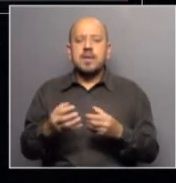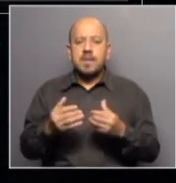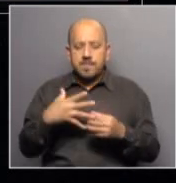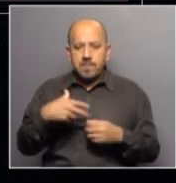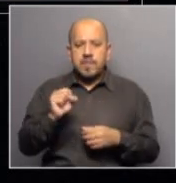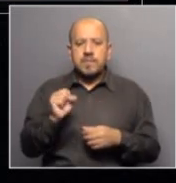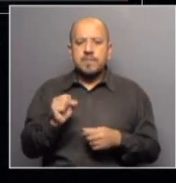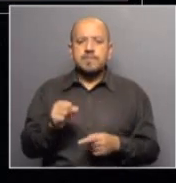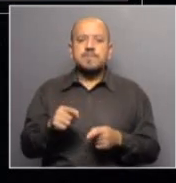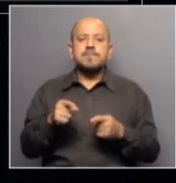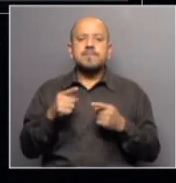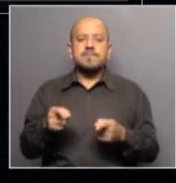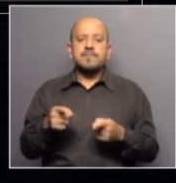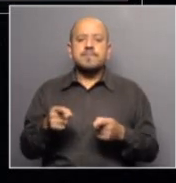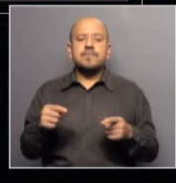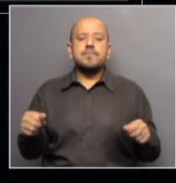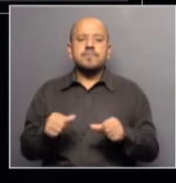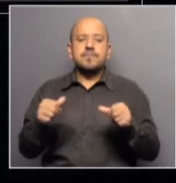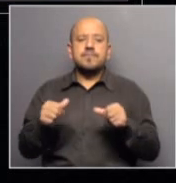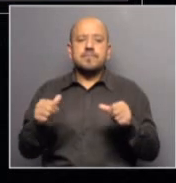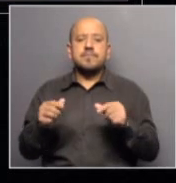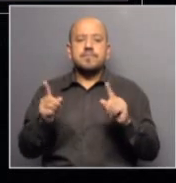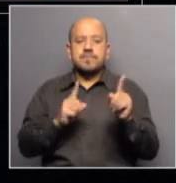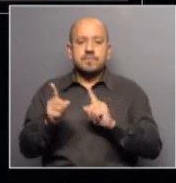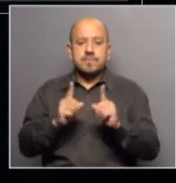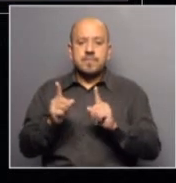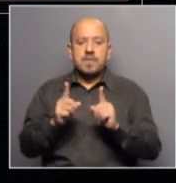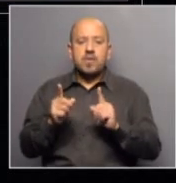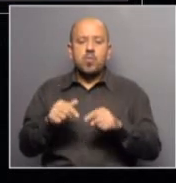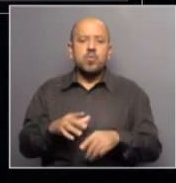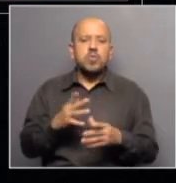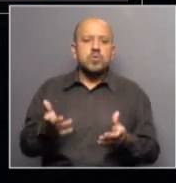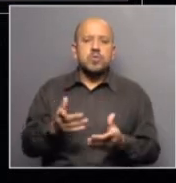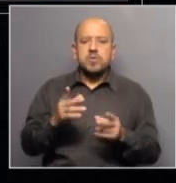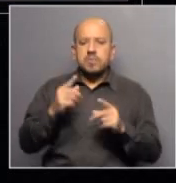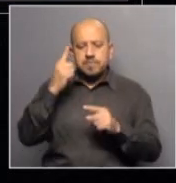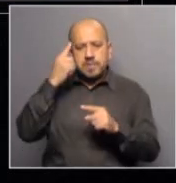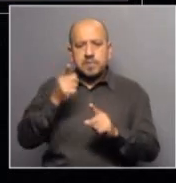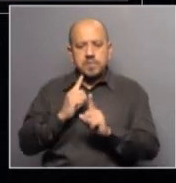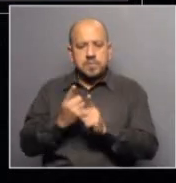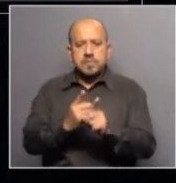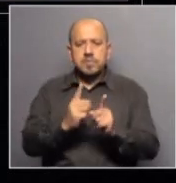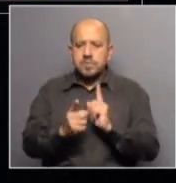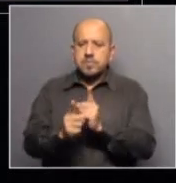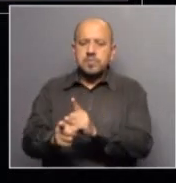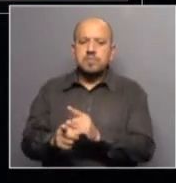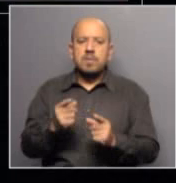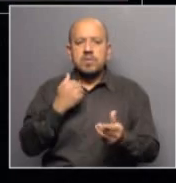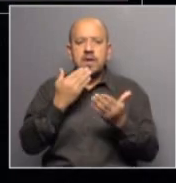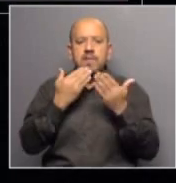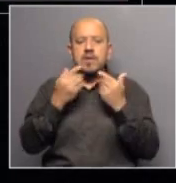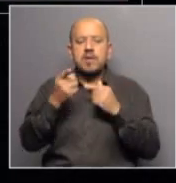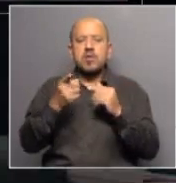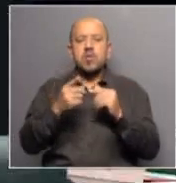permitido. Eso de alguna manera ha hecho que algunos autocultivadores lo tomen como una persecución. Y para hablar de eso, vamos a hablar con Julio Rey, integrante